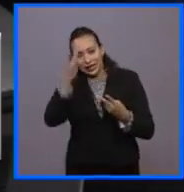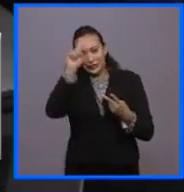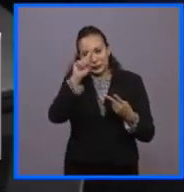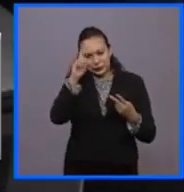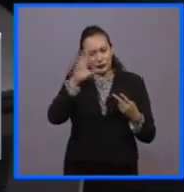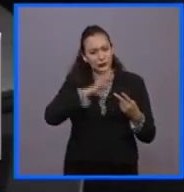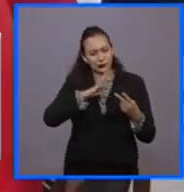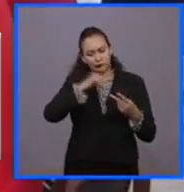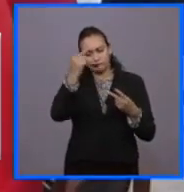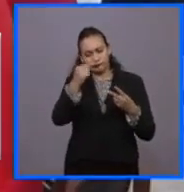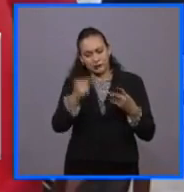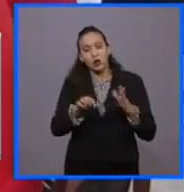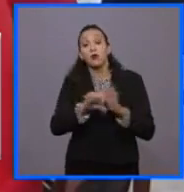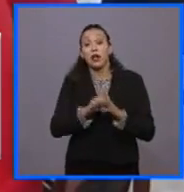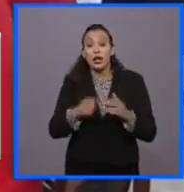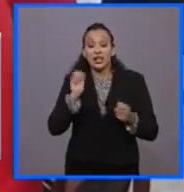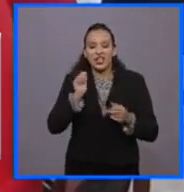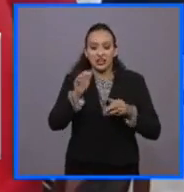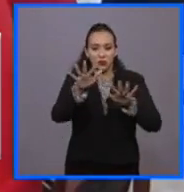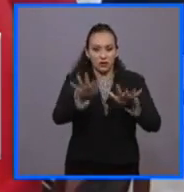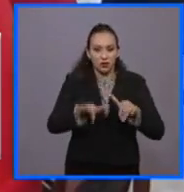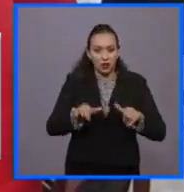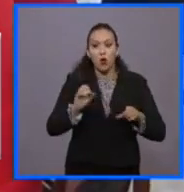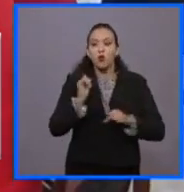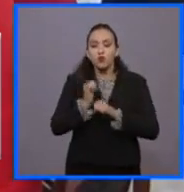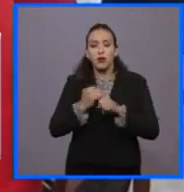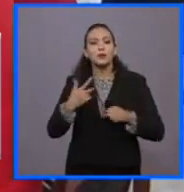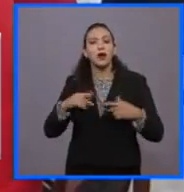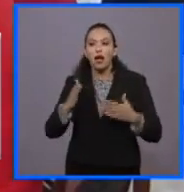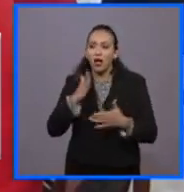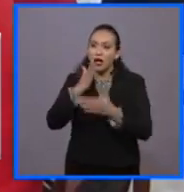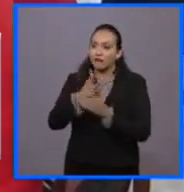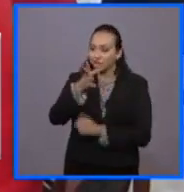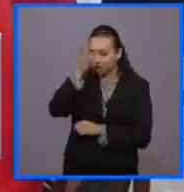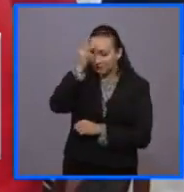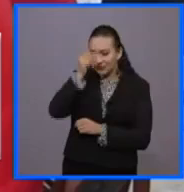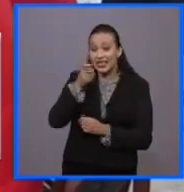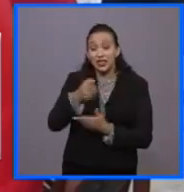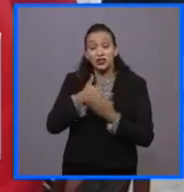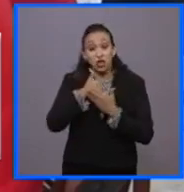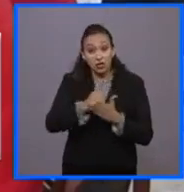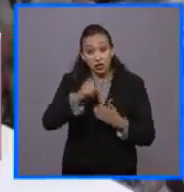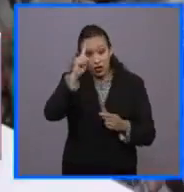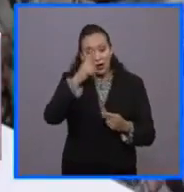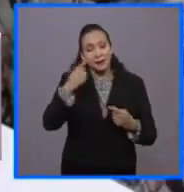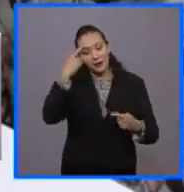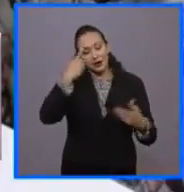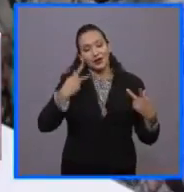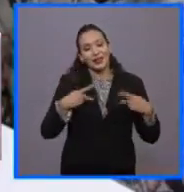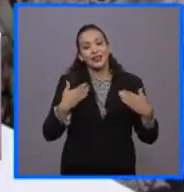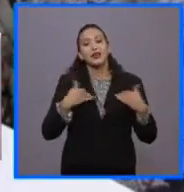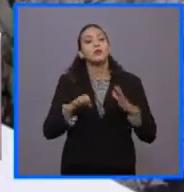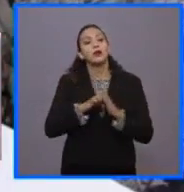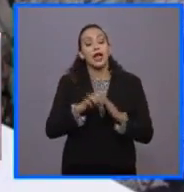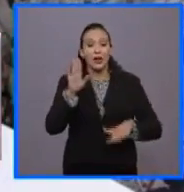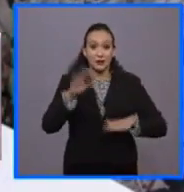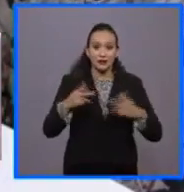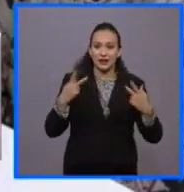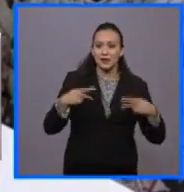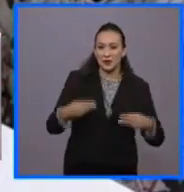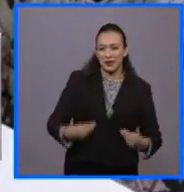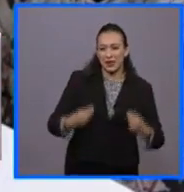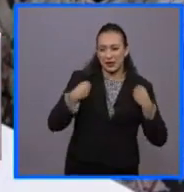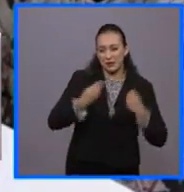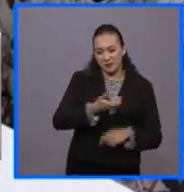judiciales, tales como audiencias o inspecciones. Además, impulsa la mediación de los conflictos entre campesinos, ejidatarios